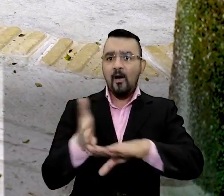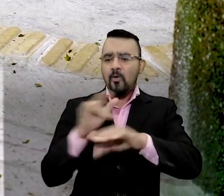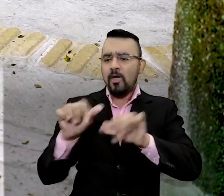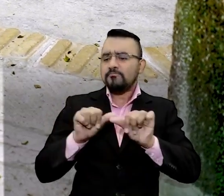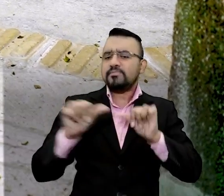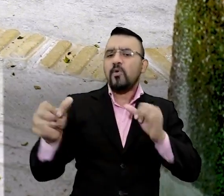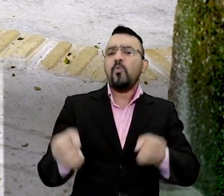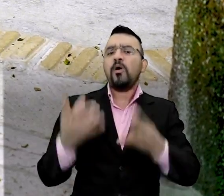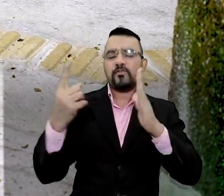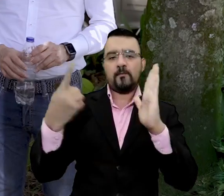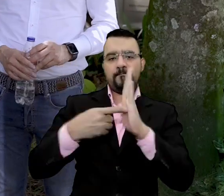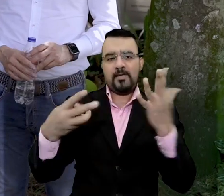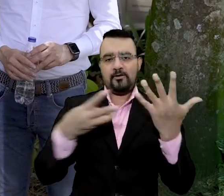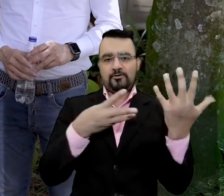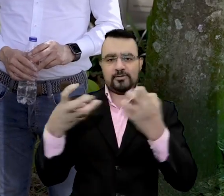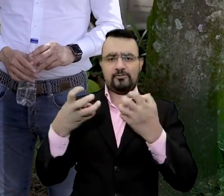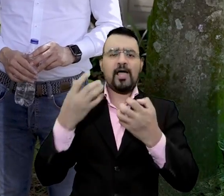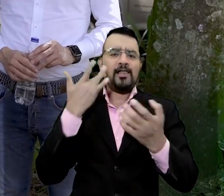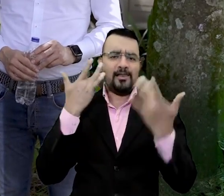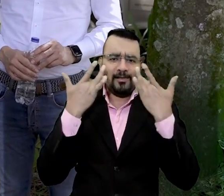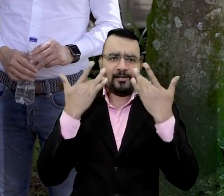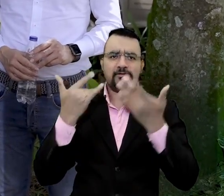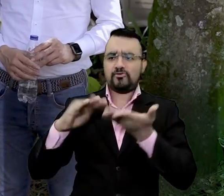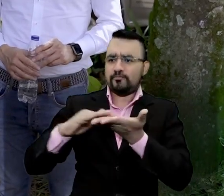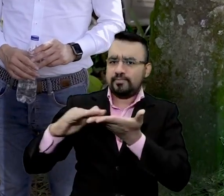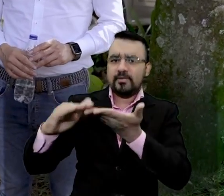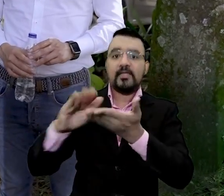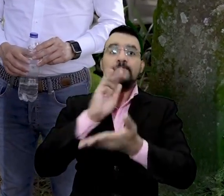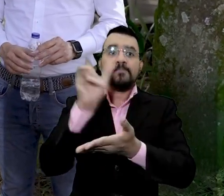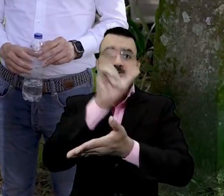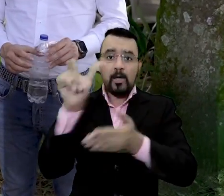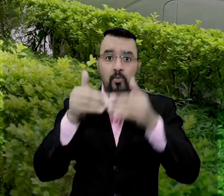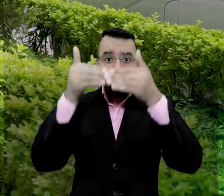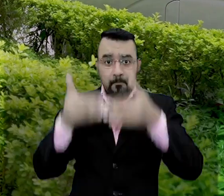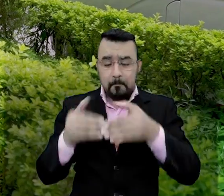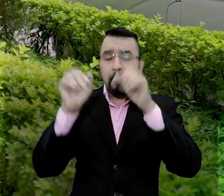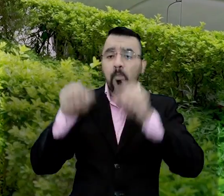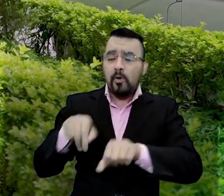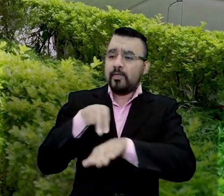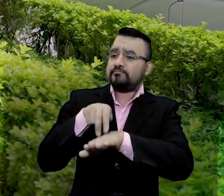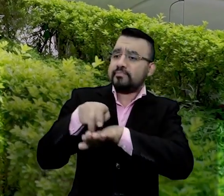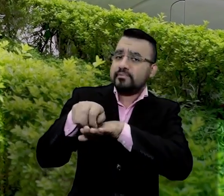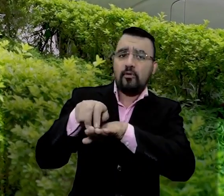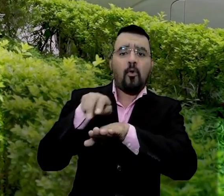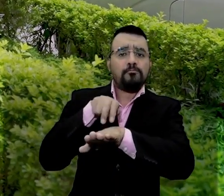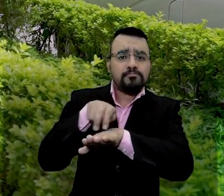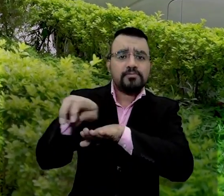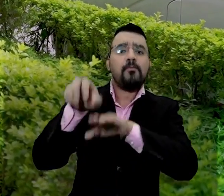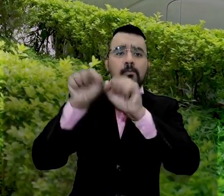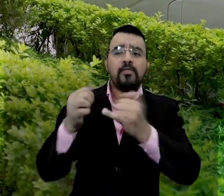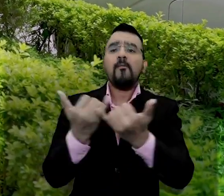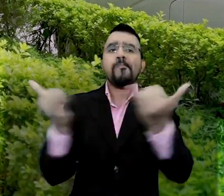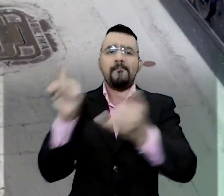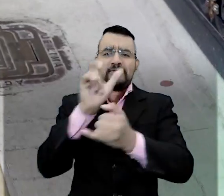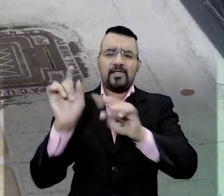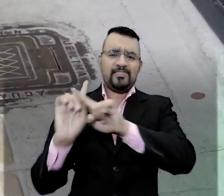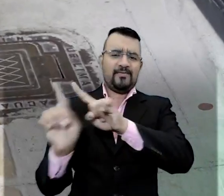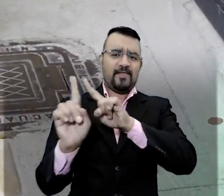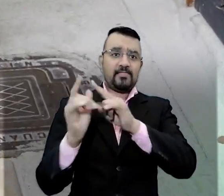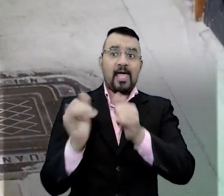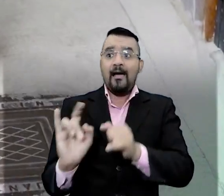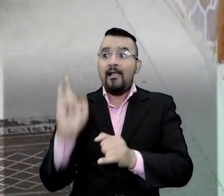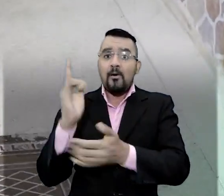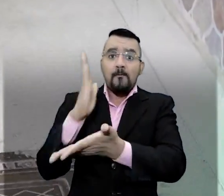de 1.800 metros cuadrados de andenes construidos bajo criterios de accesibilidad y sostenibilidad, que garantizan una adecuada circulación y